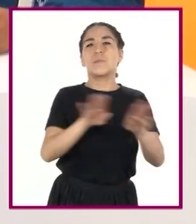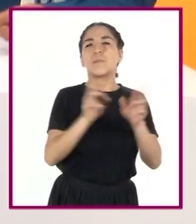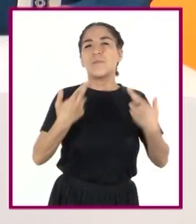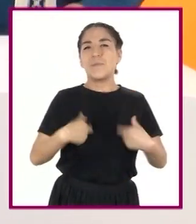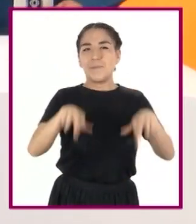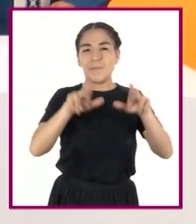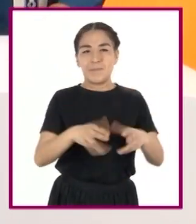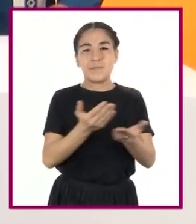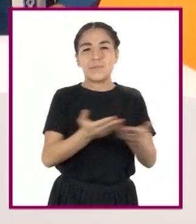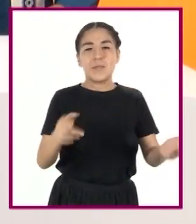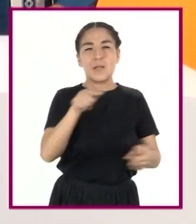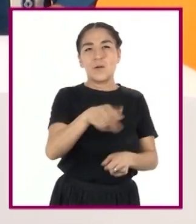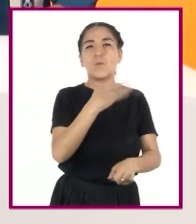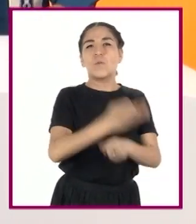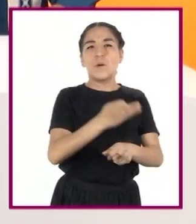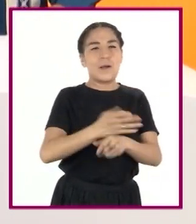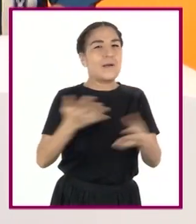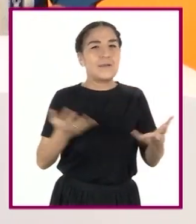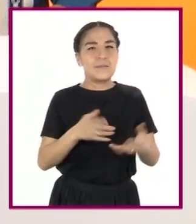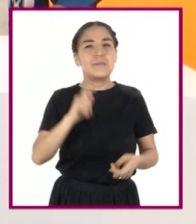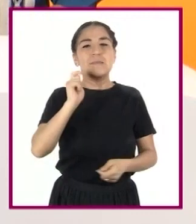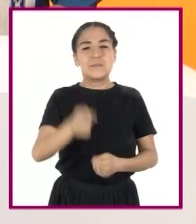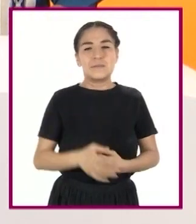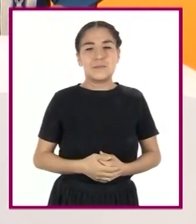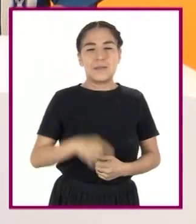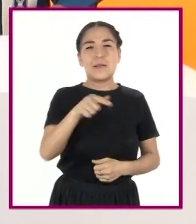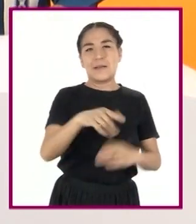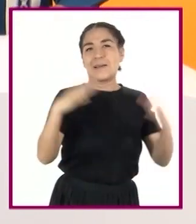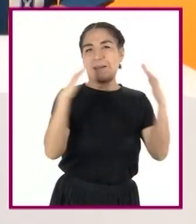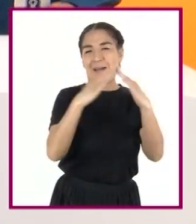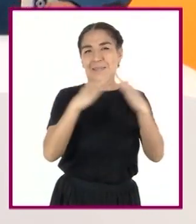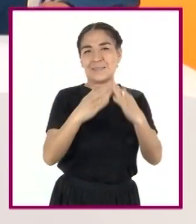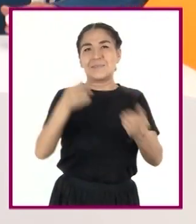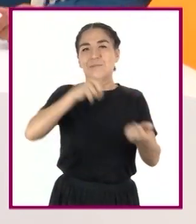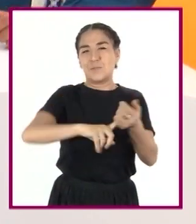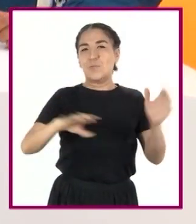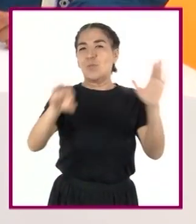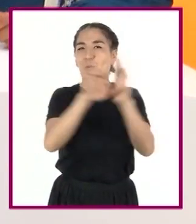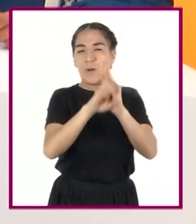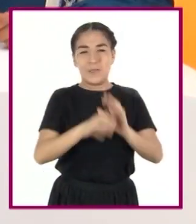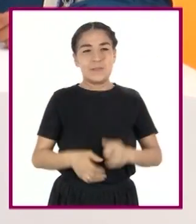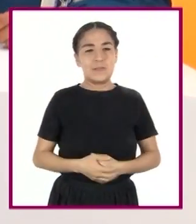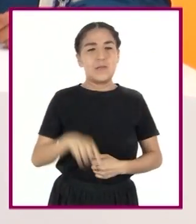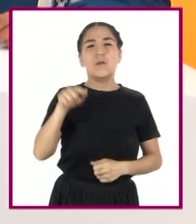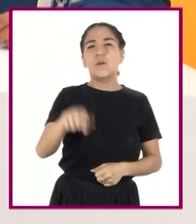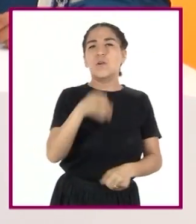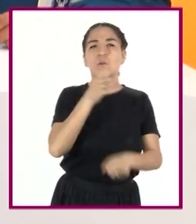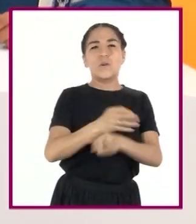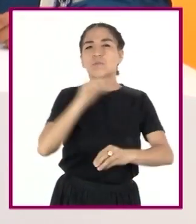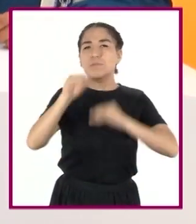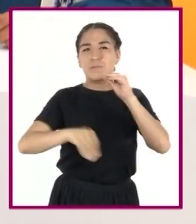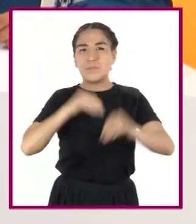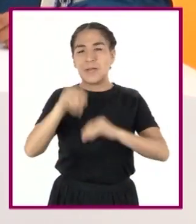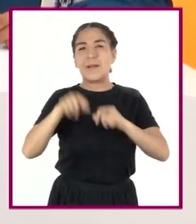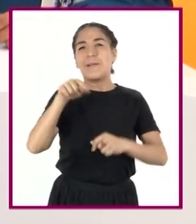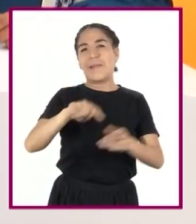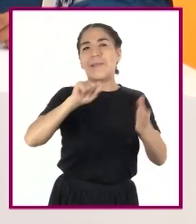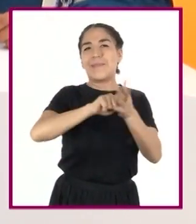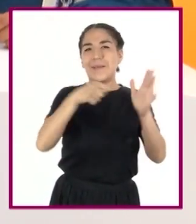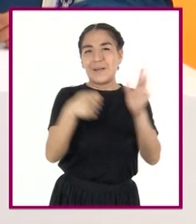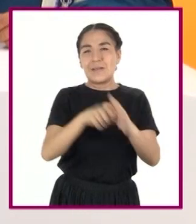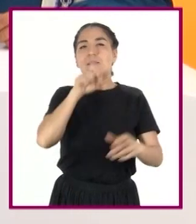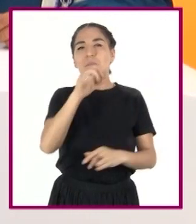o maqueta que llevaremos a cabo es de una habitación. En ella aplicaremos algunas técnicas